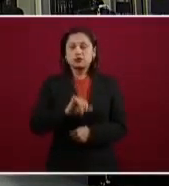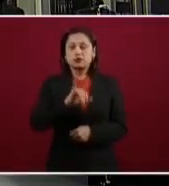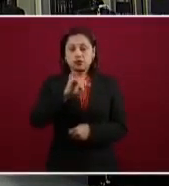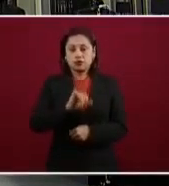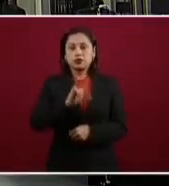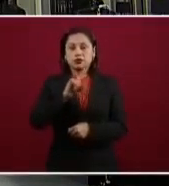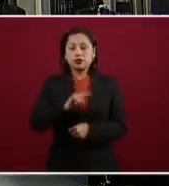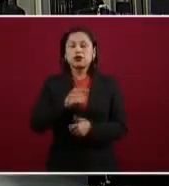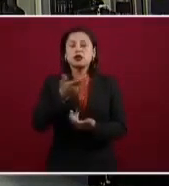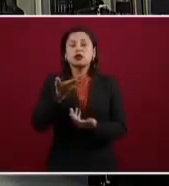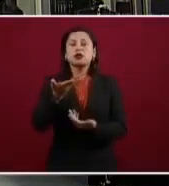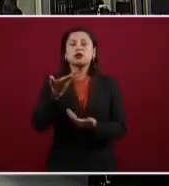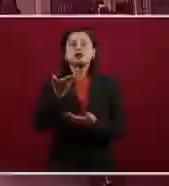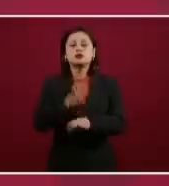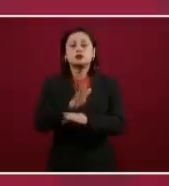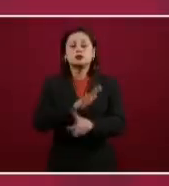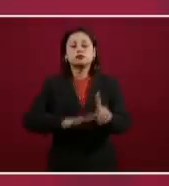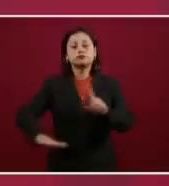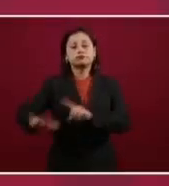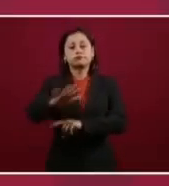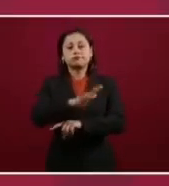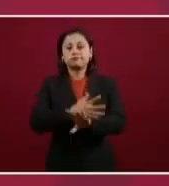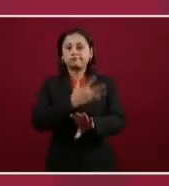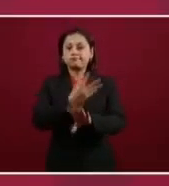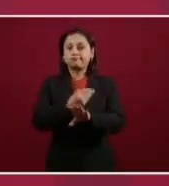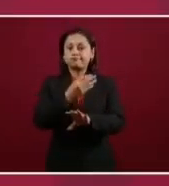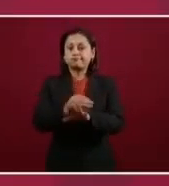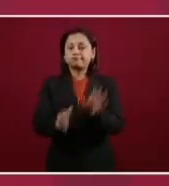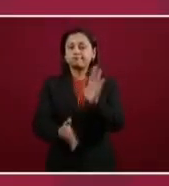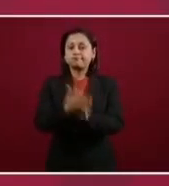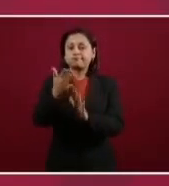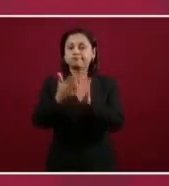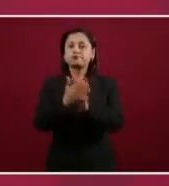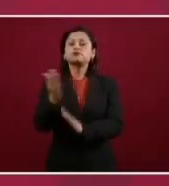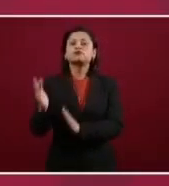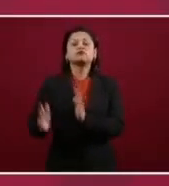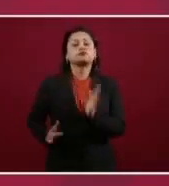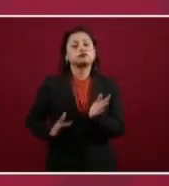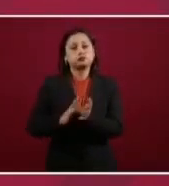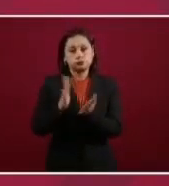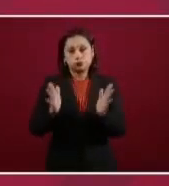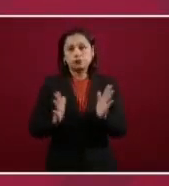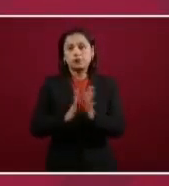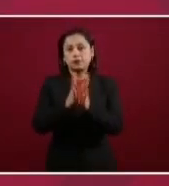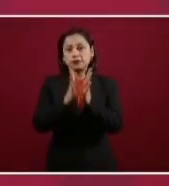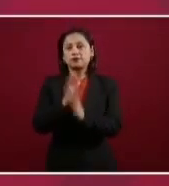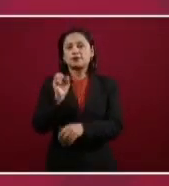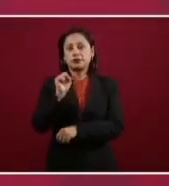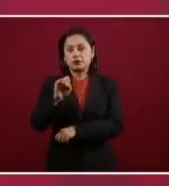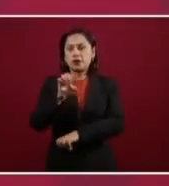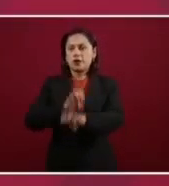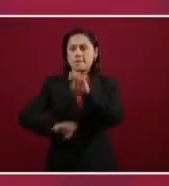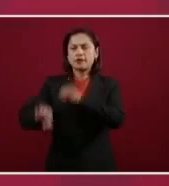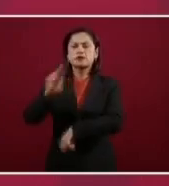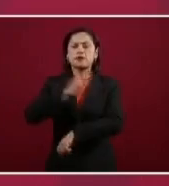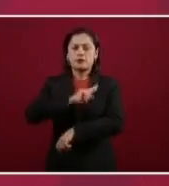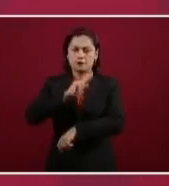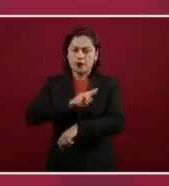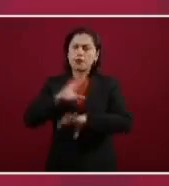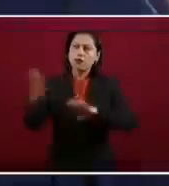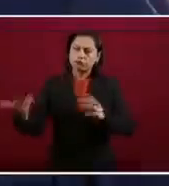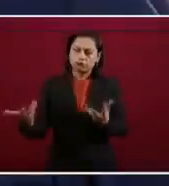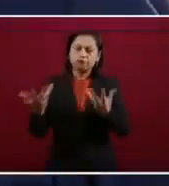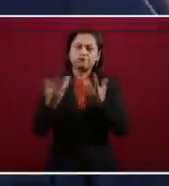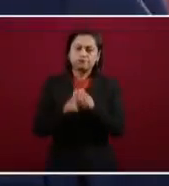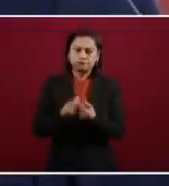infraestructura participa el sector privado desde luego